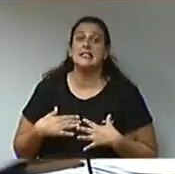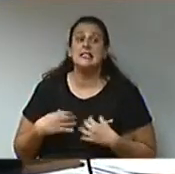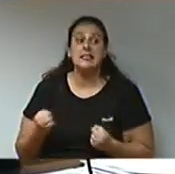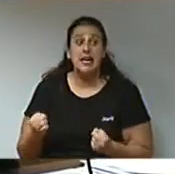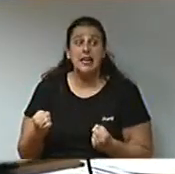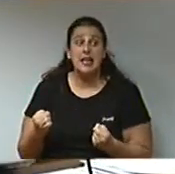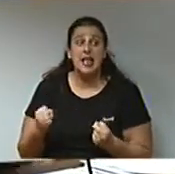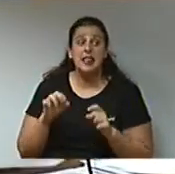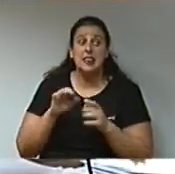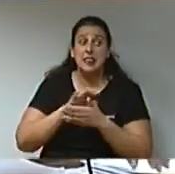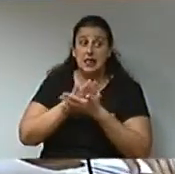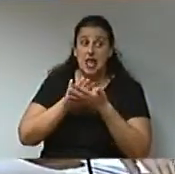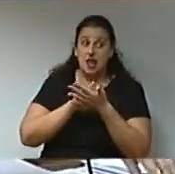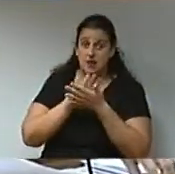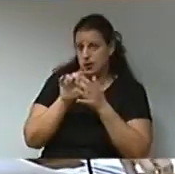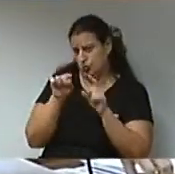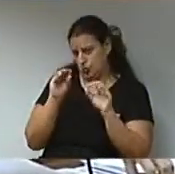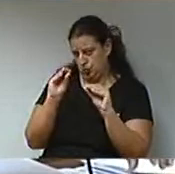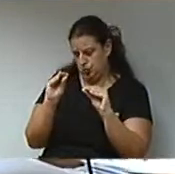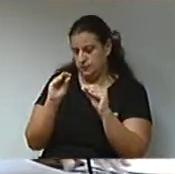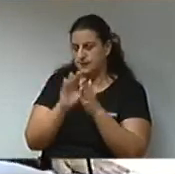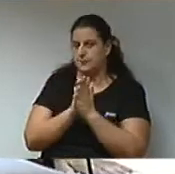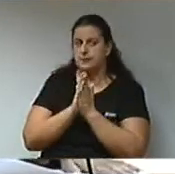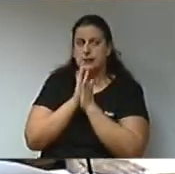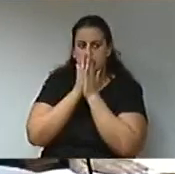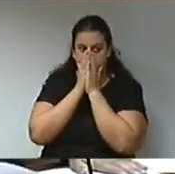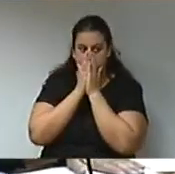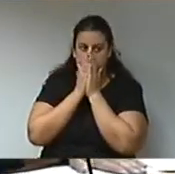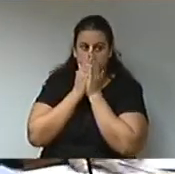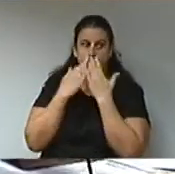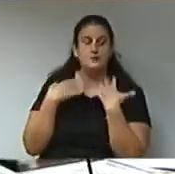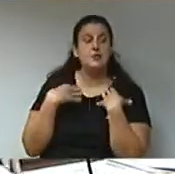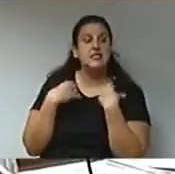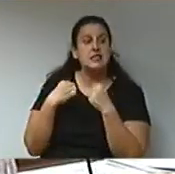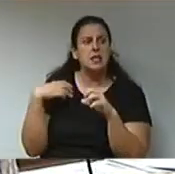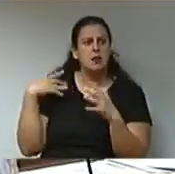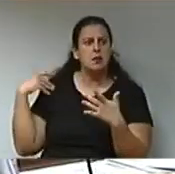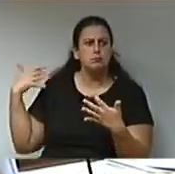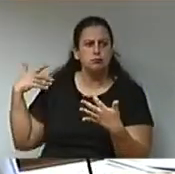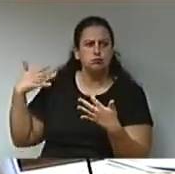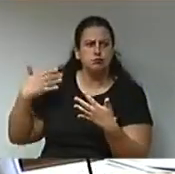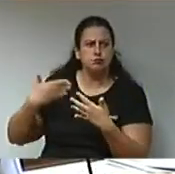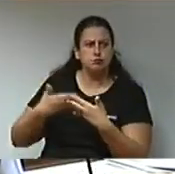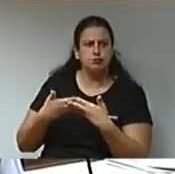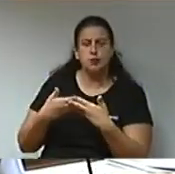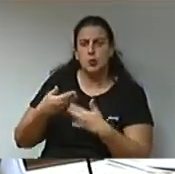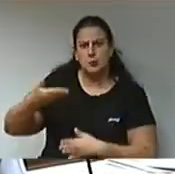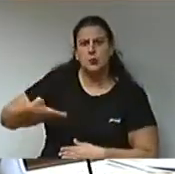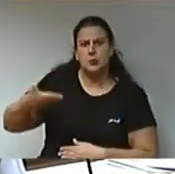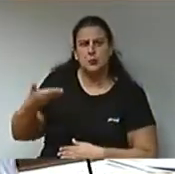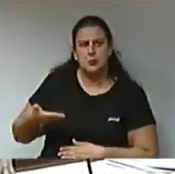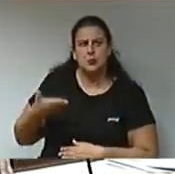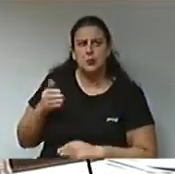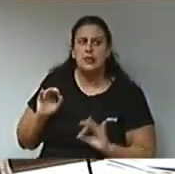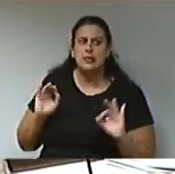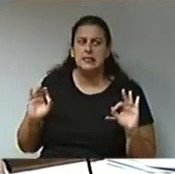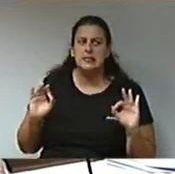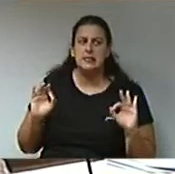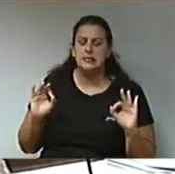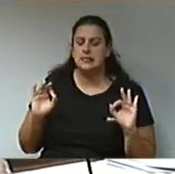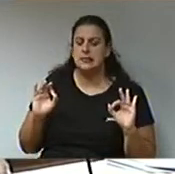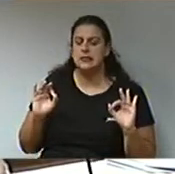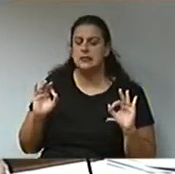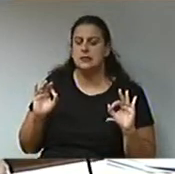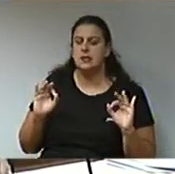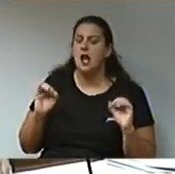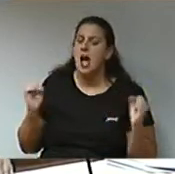ha hecho referencia a la sanidad. Mire, la sanidad ha tenido un recorrido importante en lo que ha sido la acción